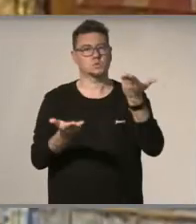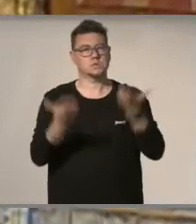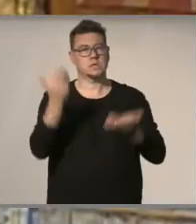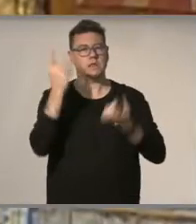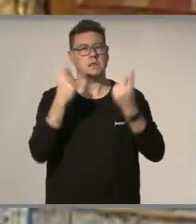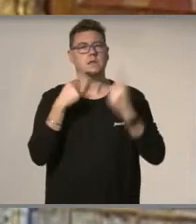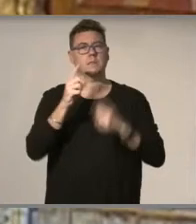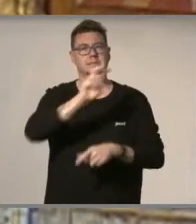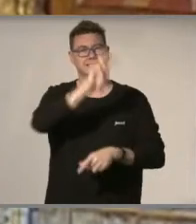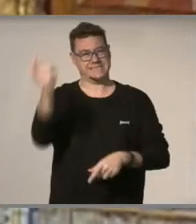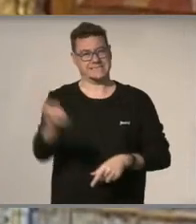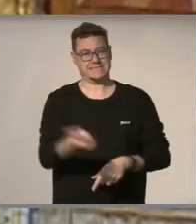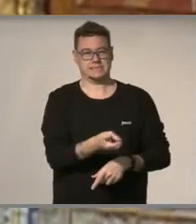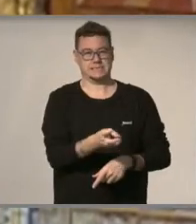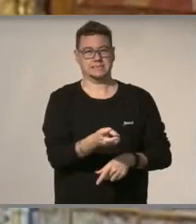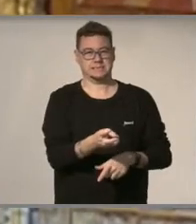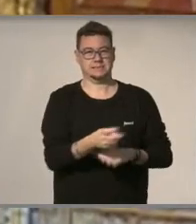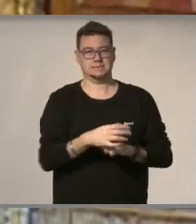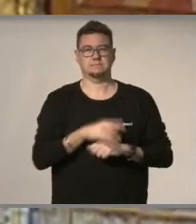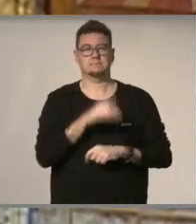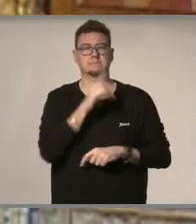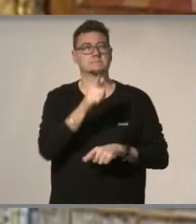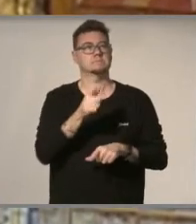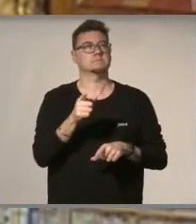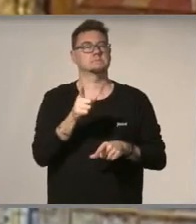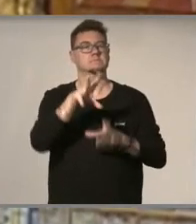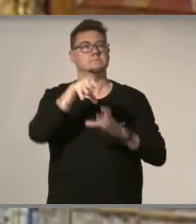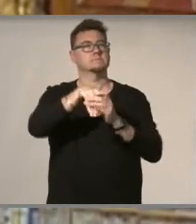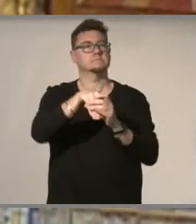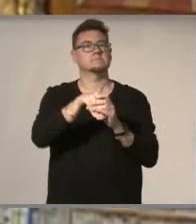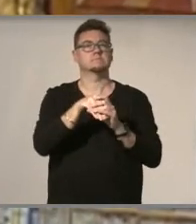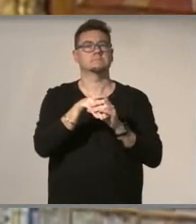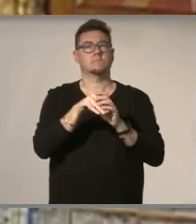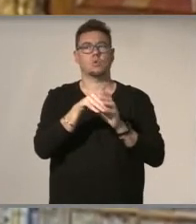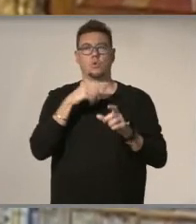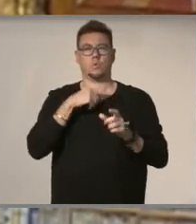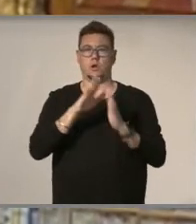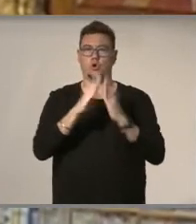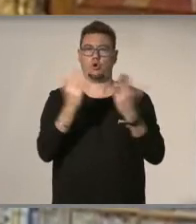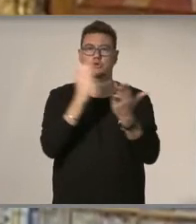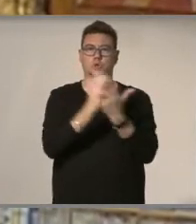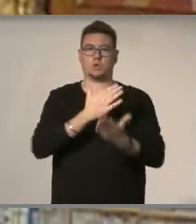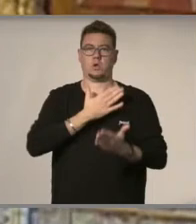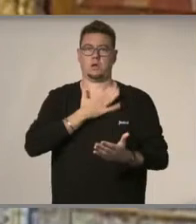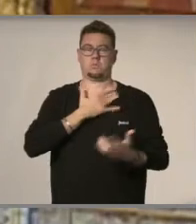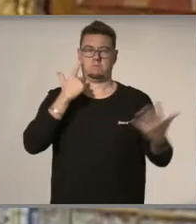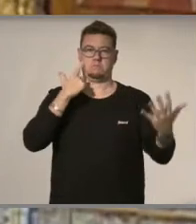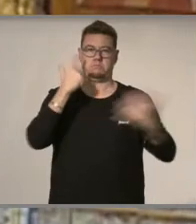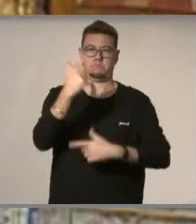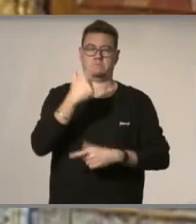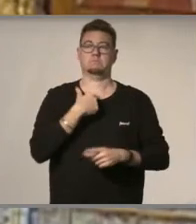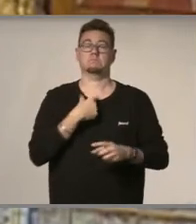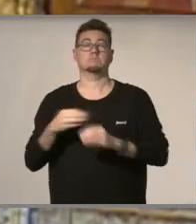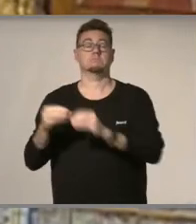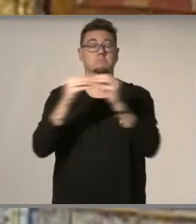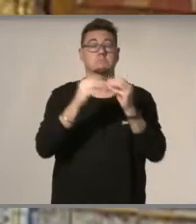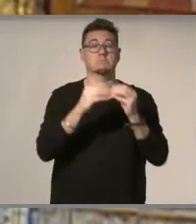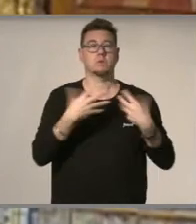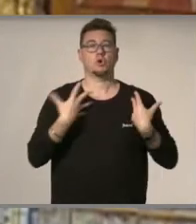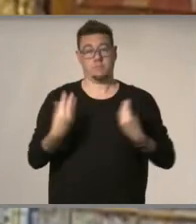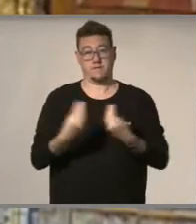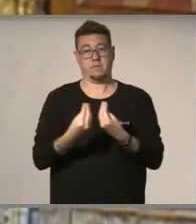y el pluralismo, que se hayan proclamado en el pórtico de nuestra Constitución y que confluyen en la